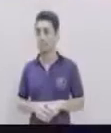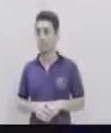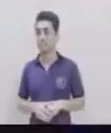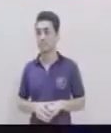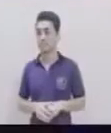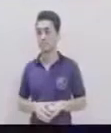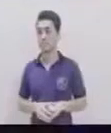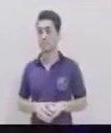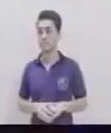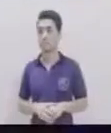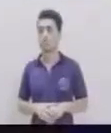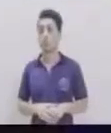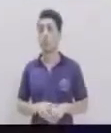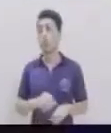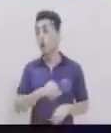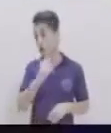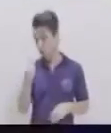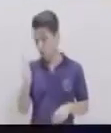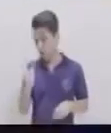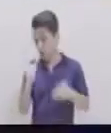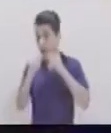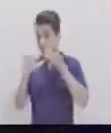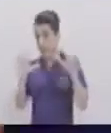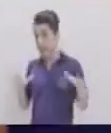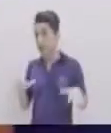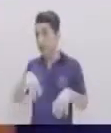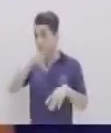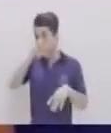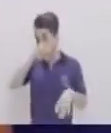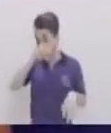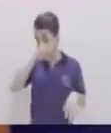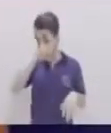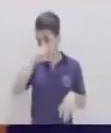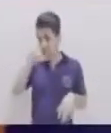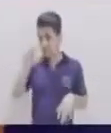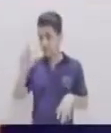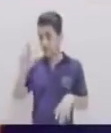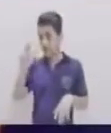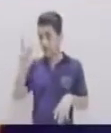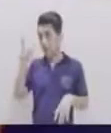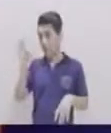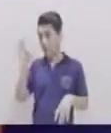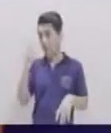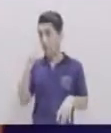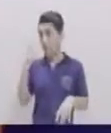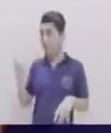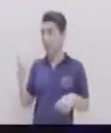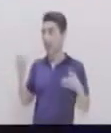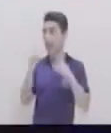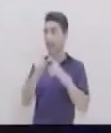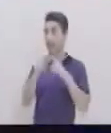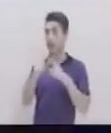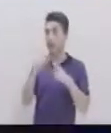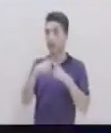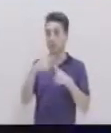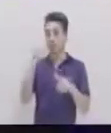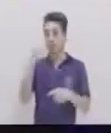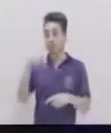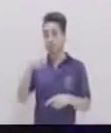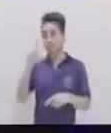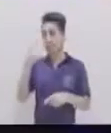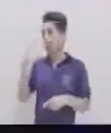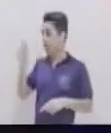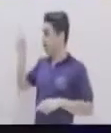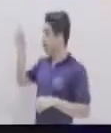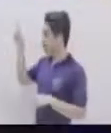otro de nuestros animales terrestres es el cerdo. Y en xinca le decimos hashu. Recordando